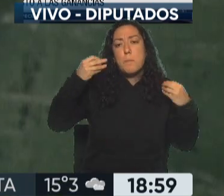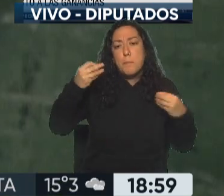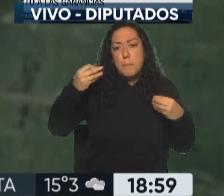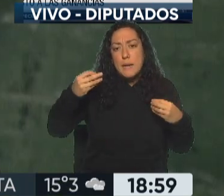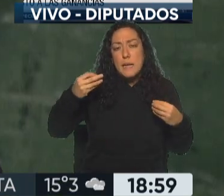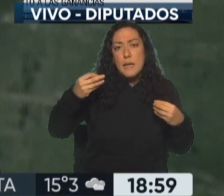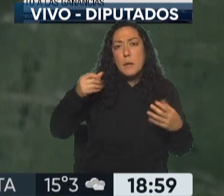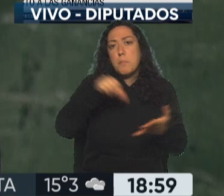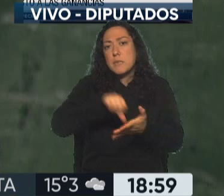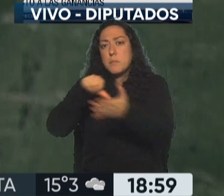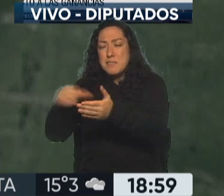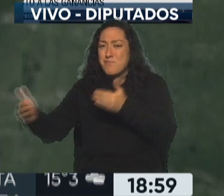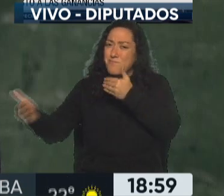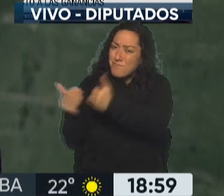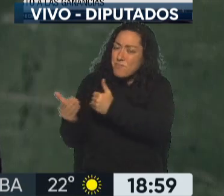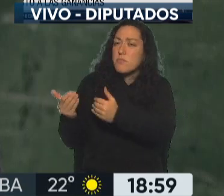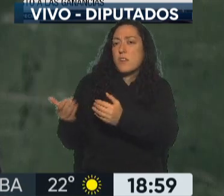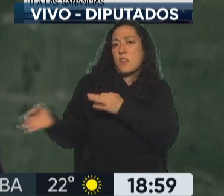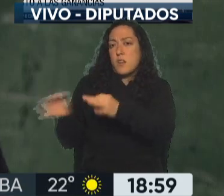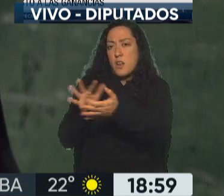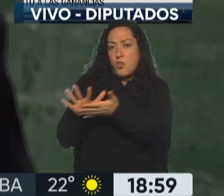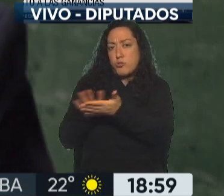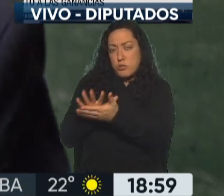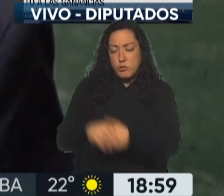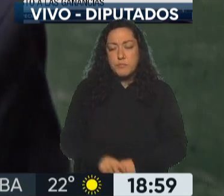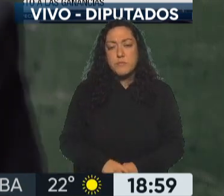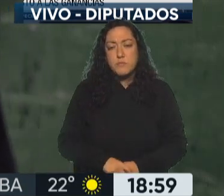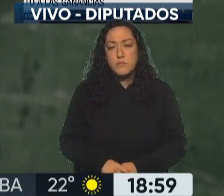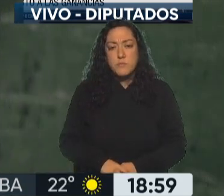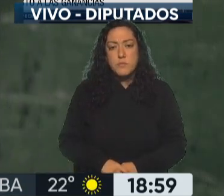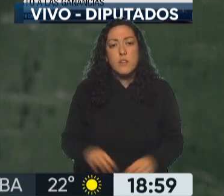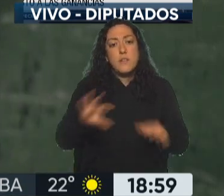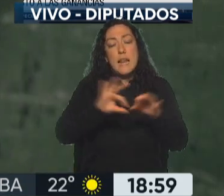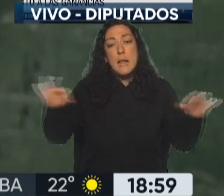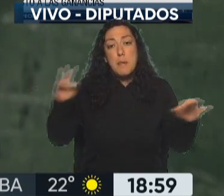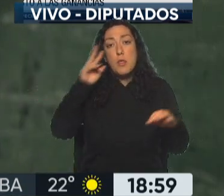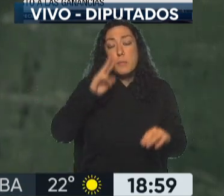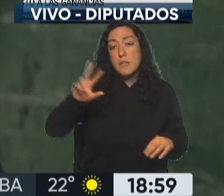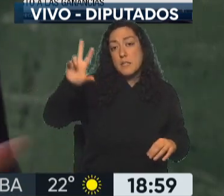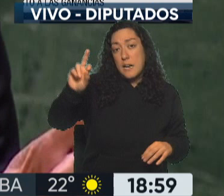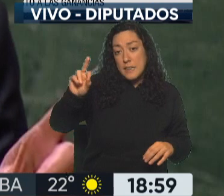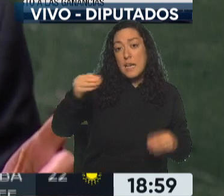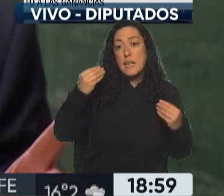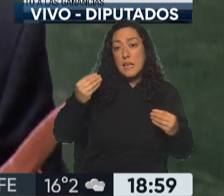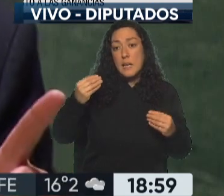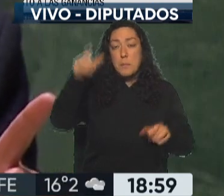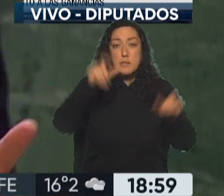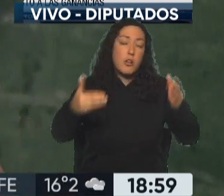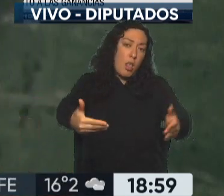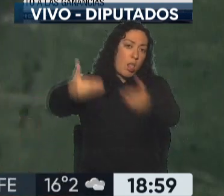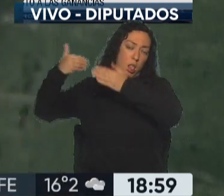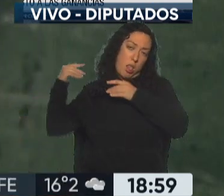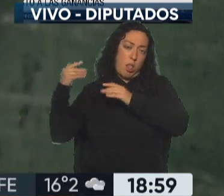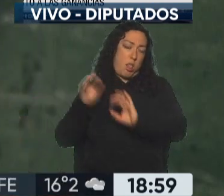ambas partes a una mesa de negociaciones. El lema de la Agenda 2030 es que nadie quede atrás,